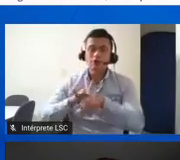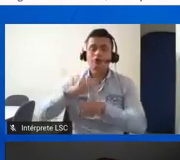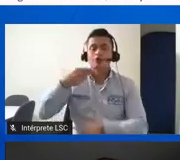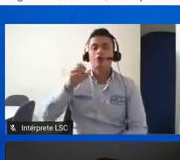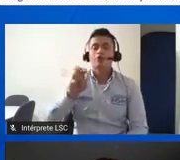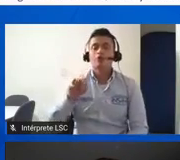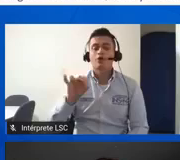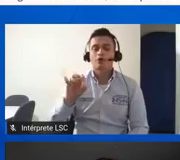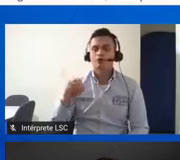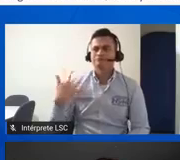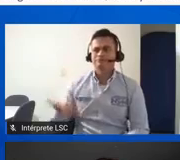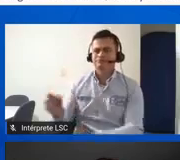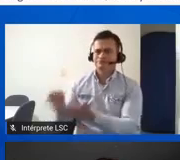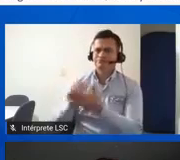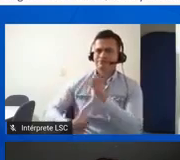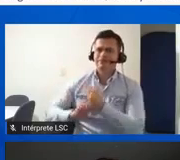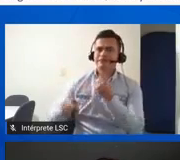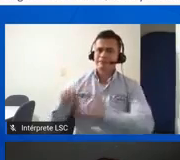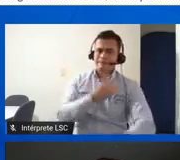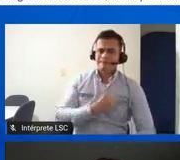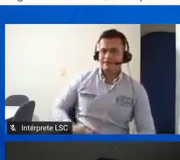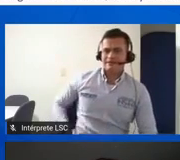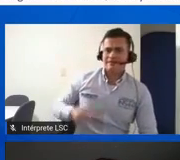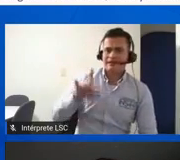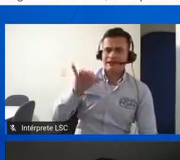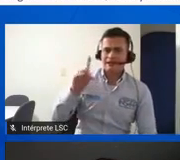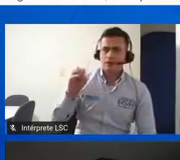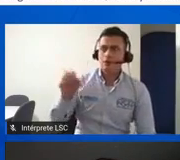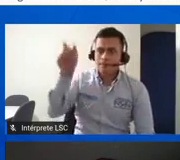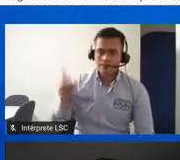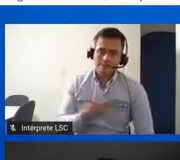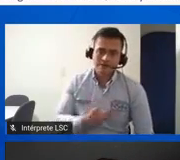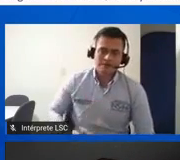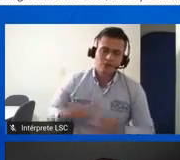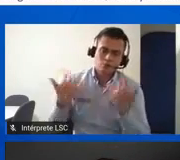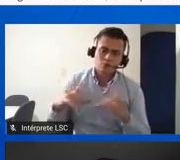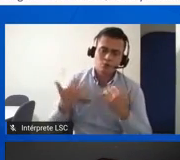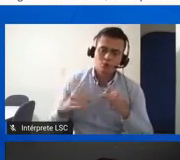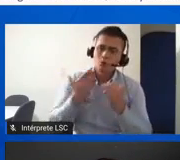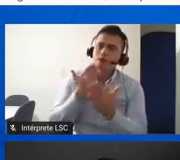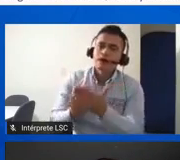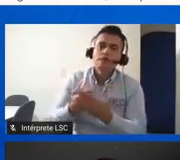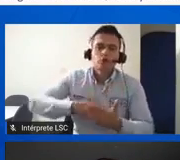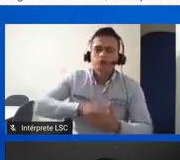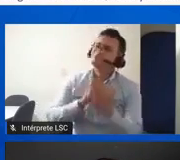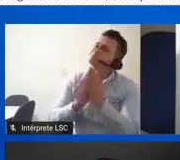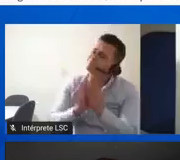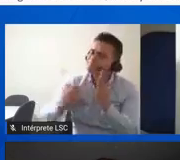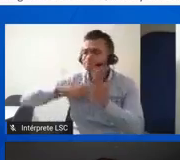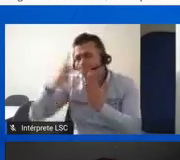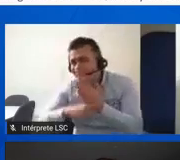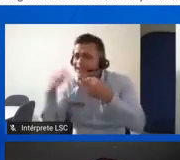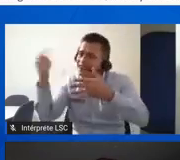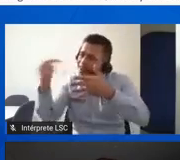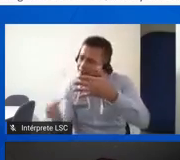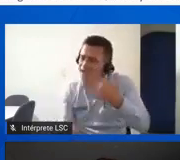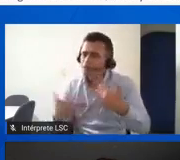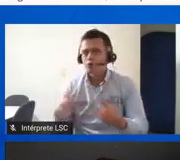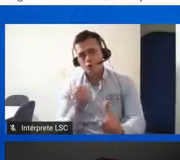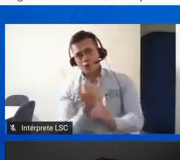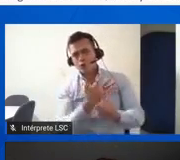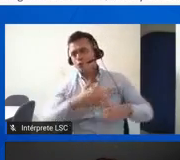que nos ayudó mucho, y al presidente Lidio, que también cuando le contamos de qué era el proyecto, el impacto,